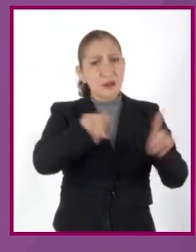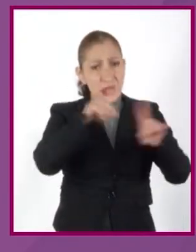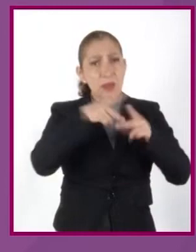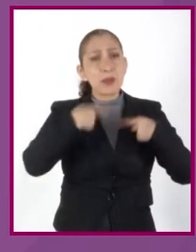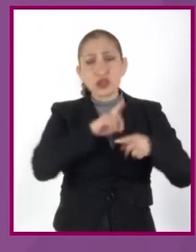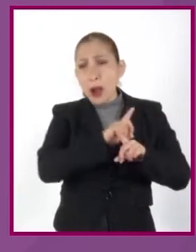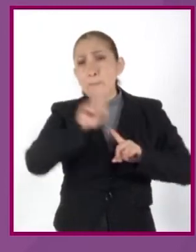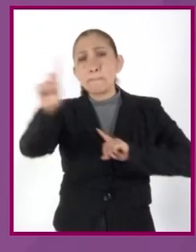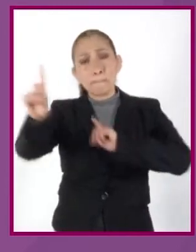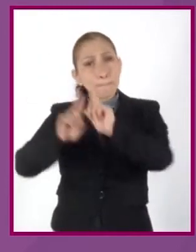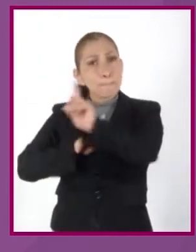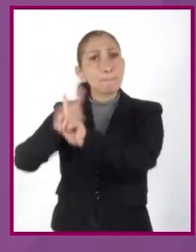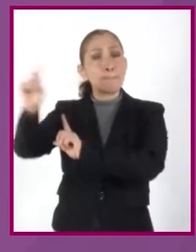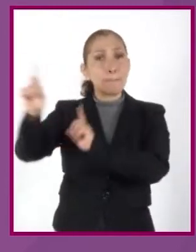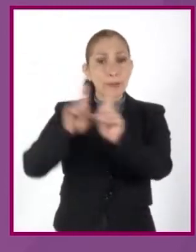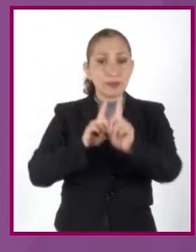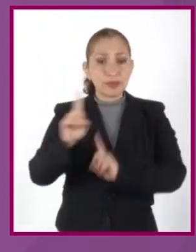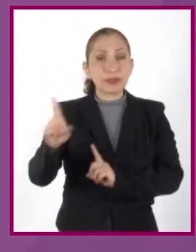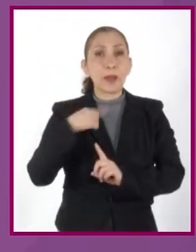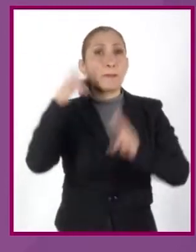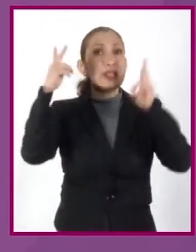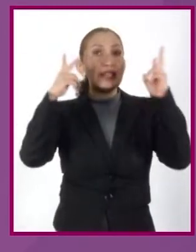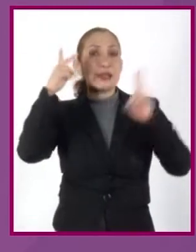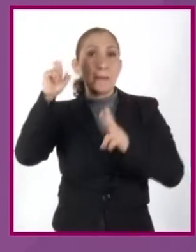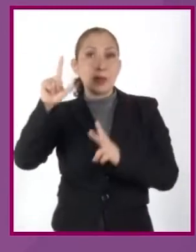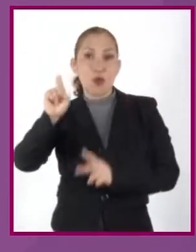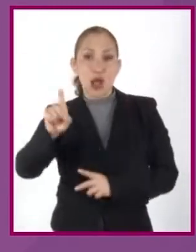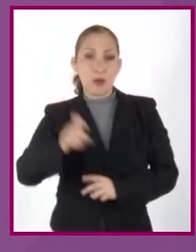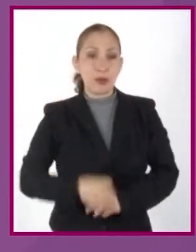gente pues de allá que necesitaba el agua.